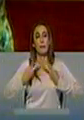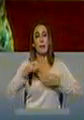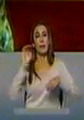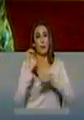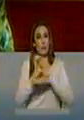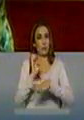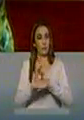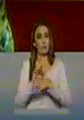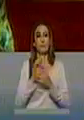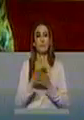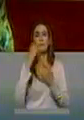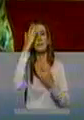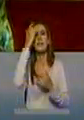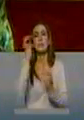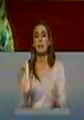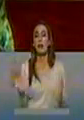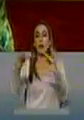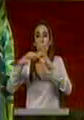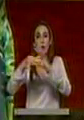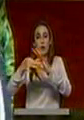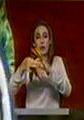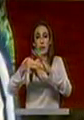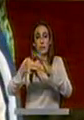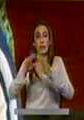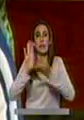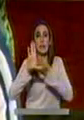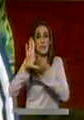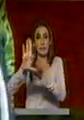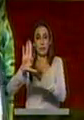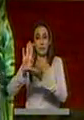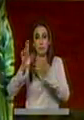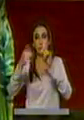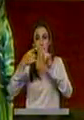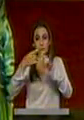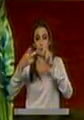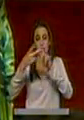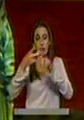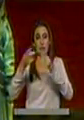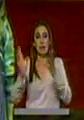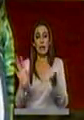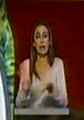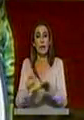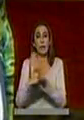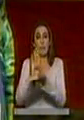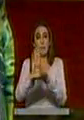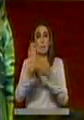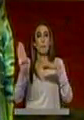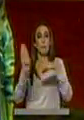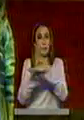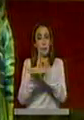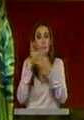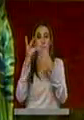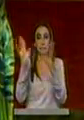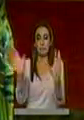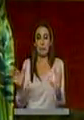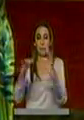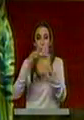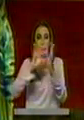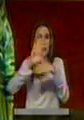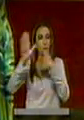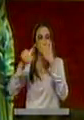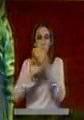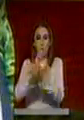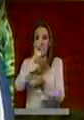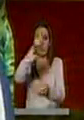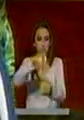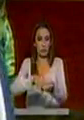una alianza estratégica que hemos hecho con el IES, a través del BIES, donde todos los afiliados y los jubilados especialmente,